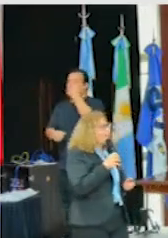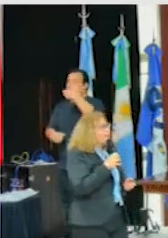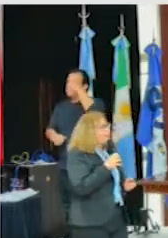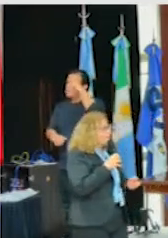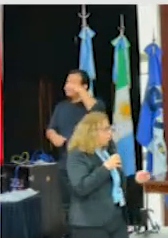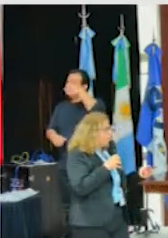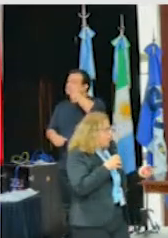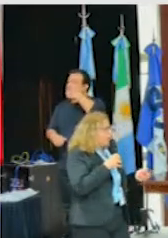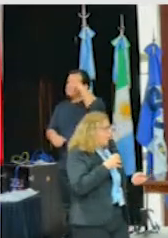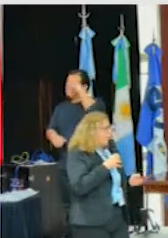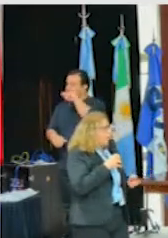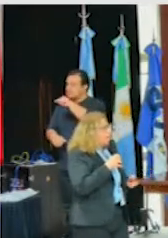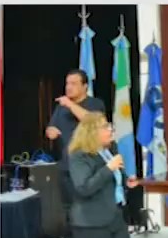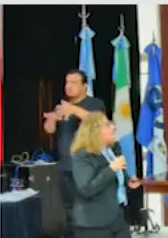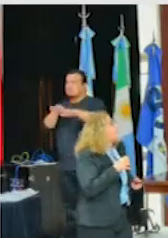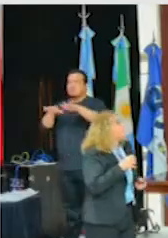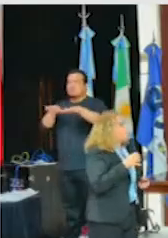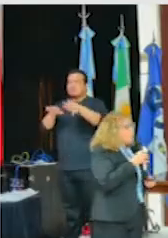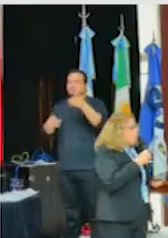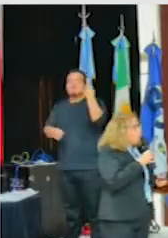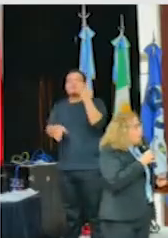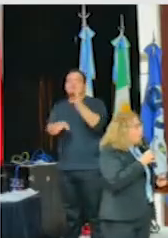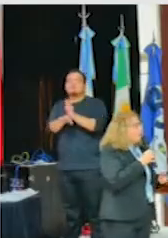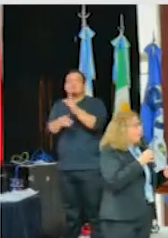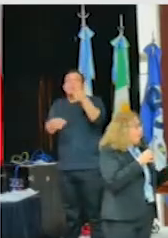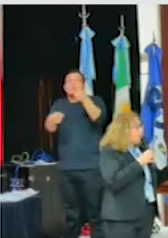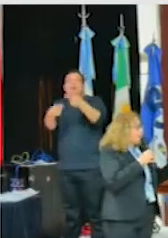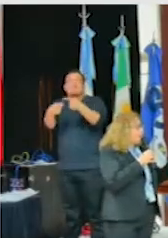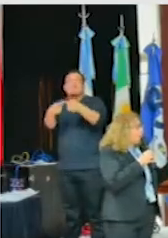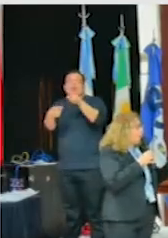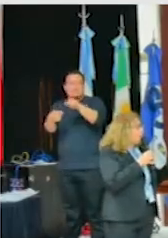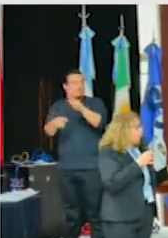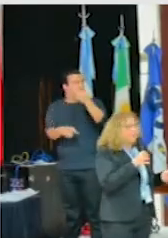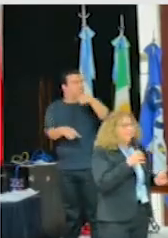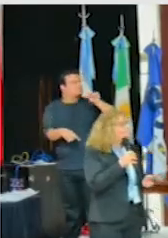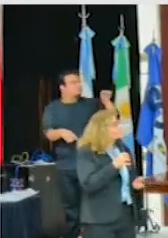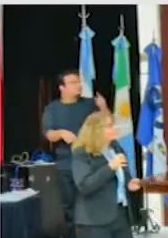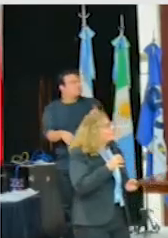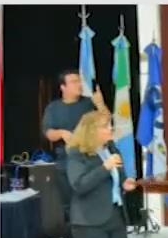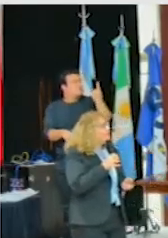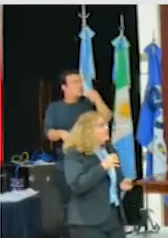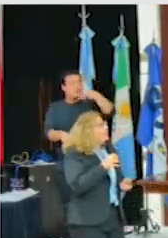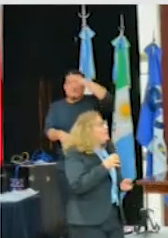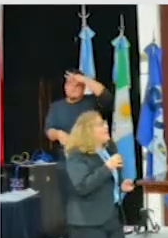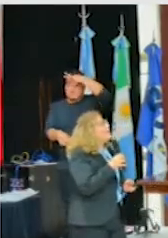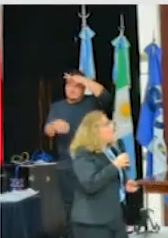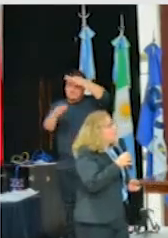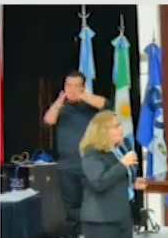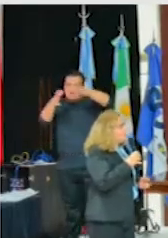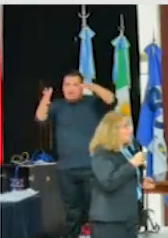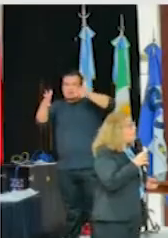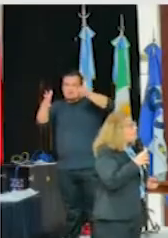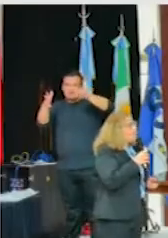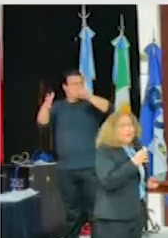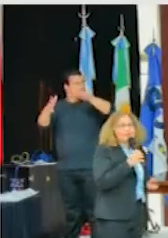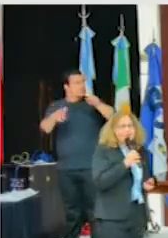llama kermesex. Y ellos traen una vagina gigante donde se ve el clítoris. Y acá vemos